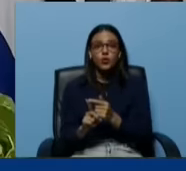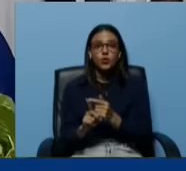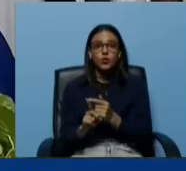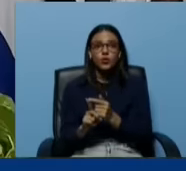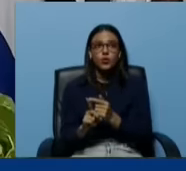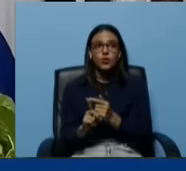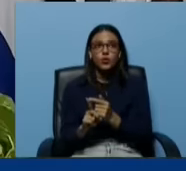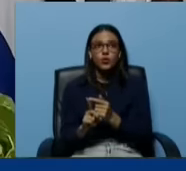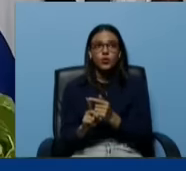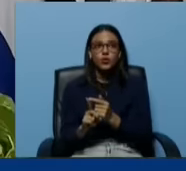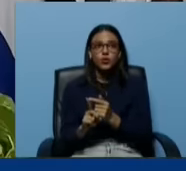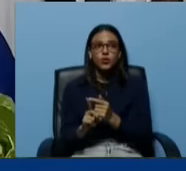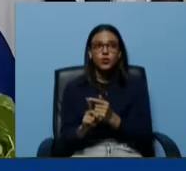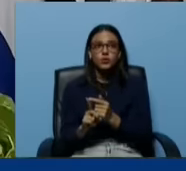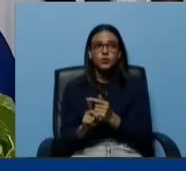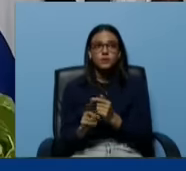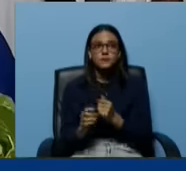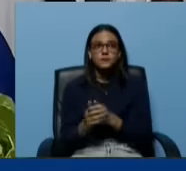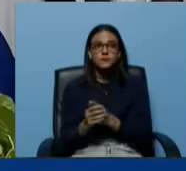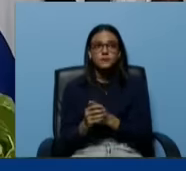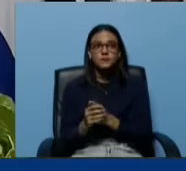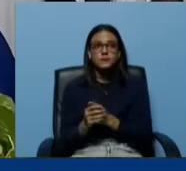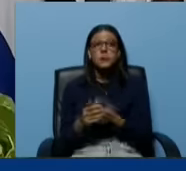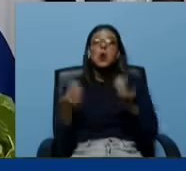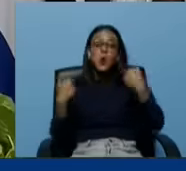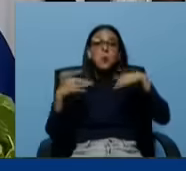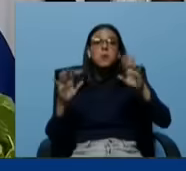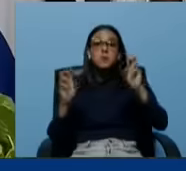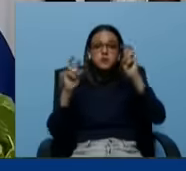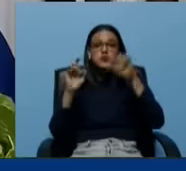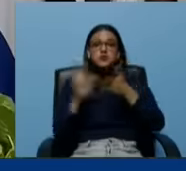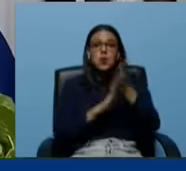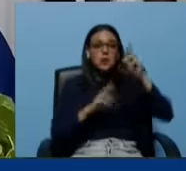puede que haya sido revolucionario,